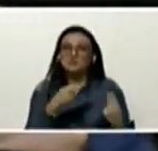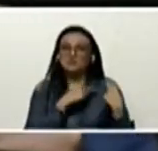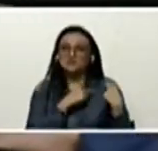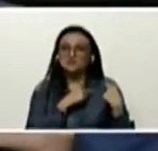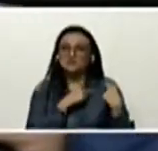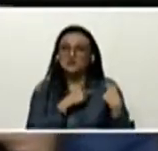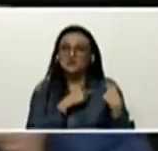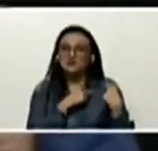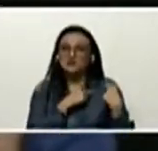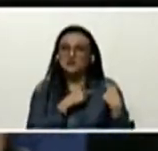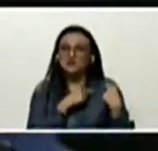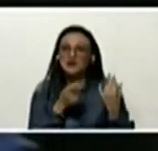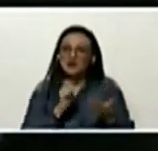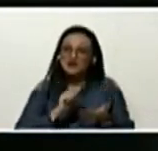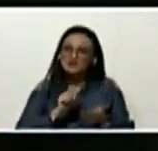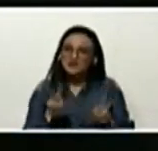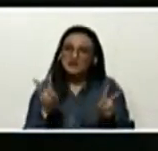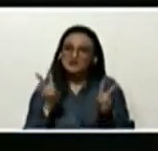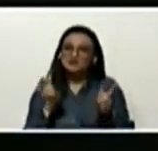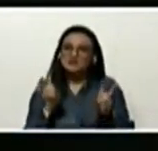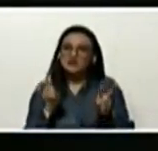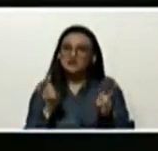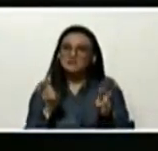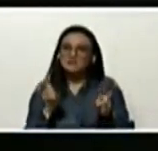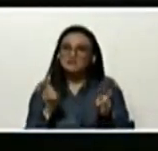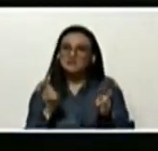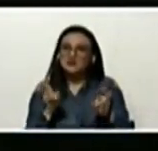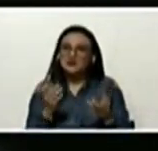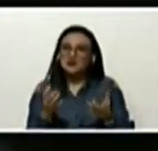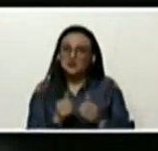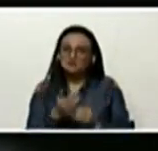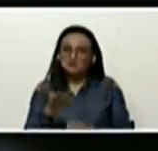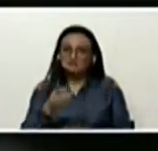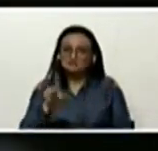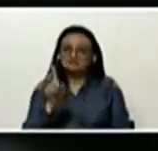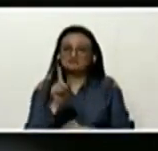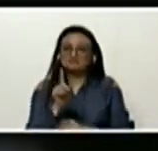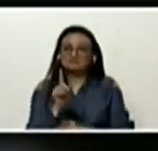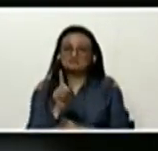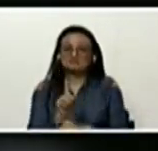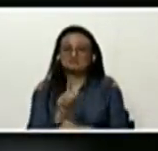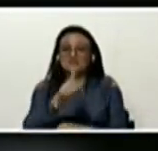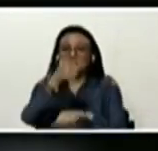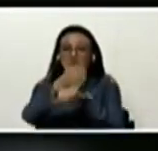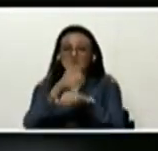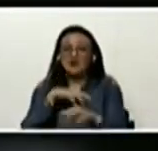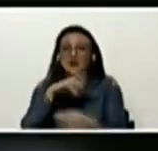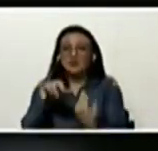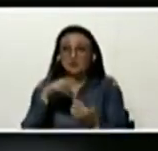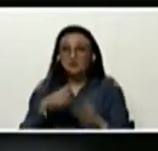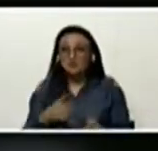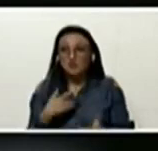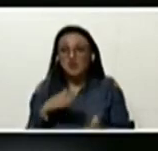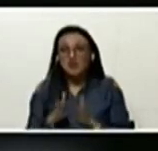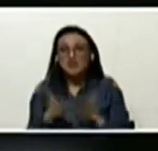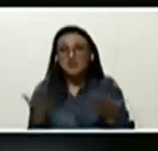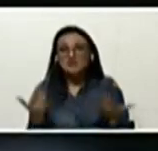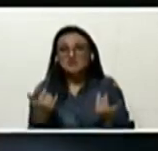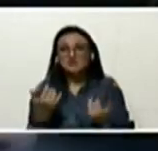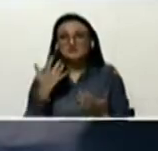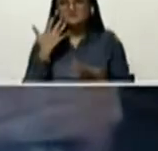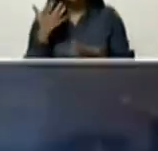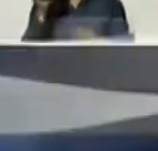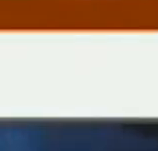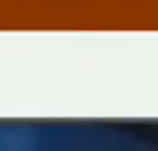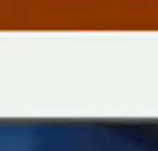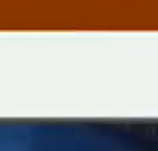nuestra generación escribir la etapa que hemos vivido con usted a la cabeza como revolución, y este libro nos da unas pinceladas sobre